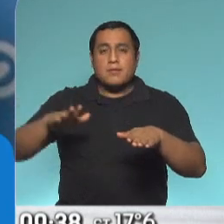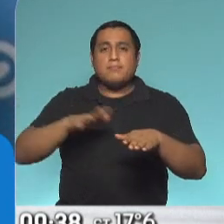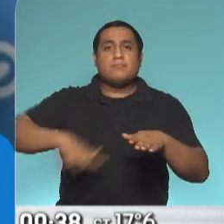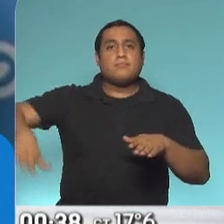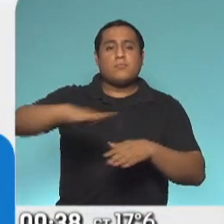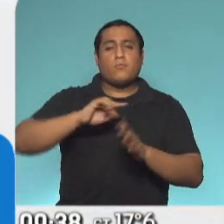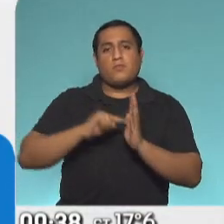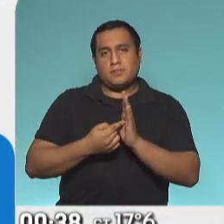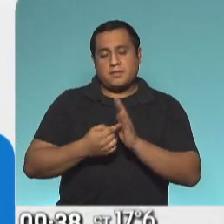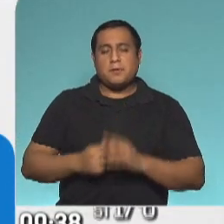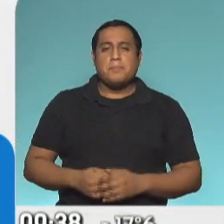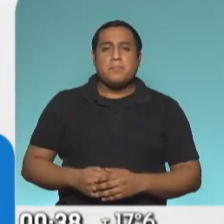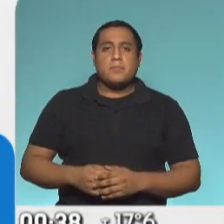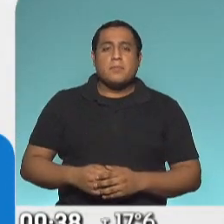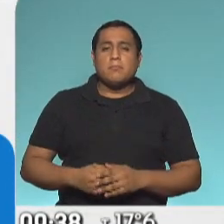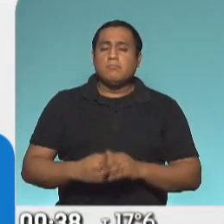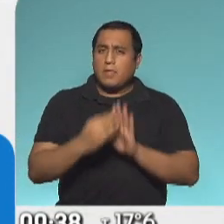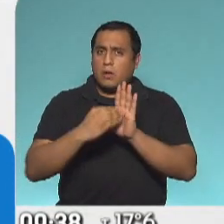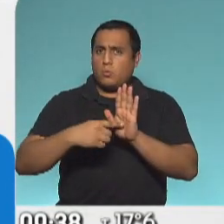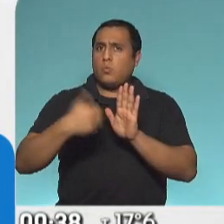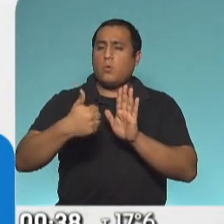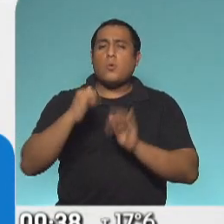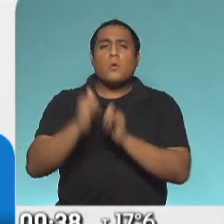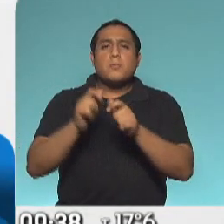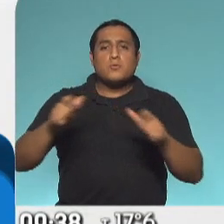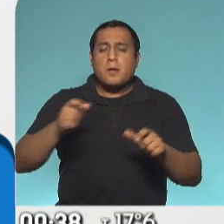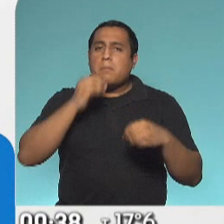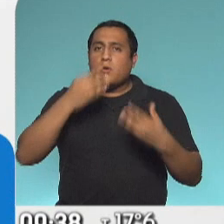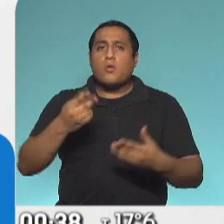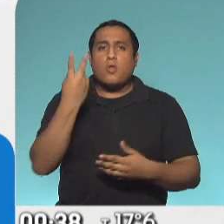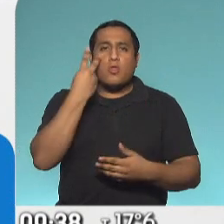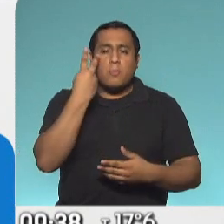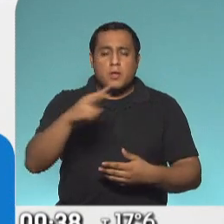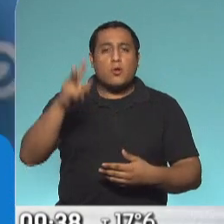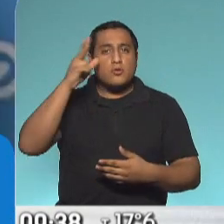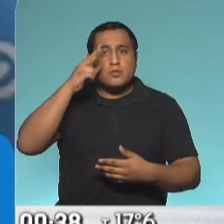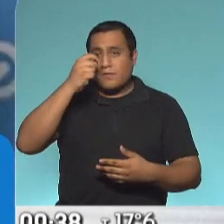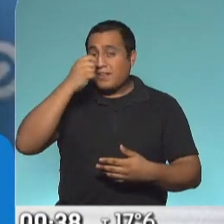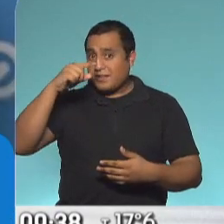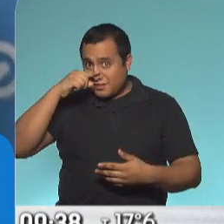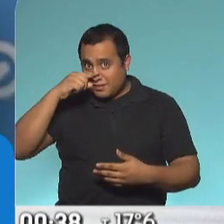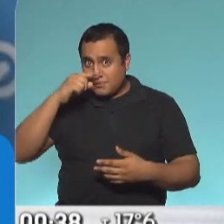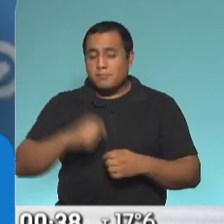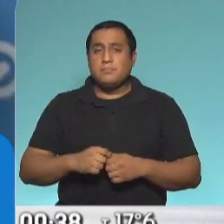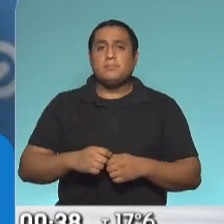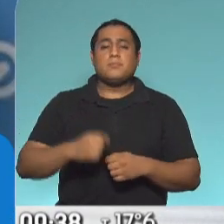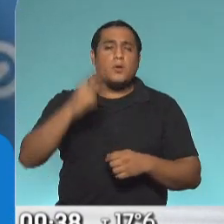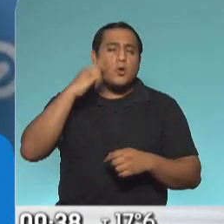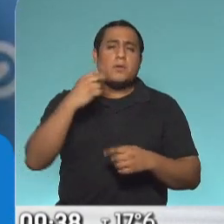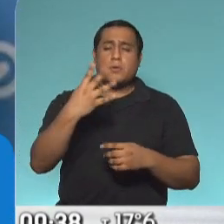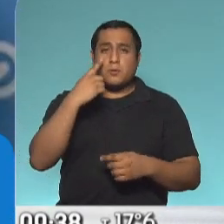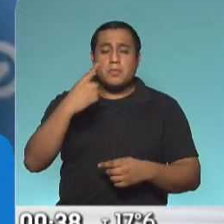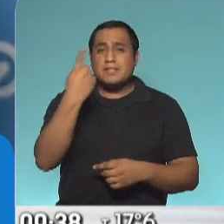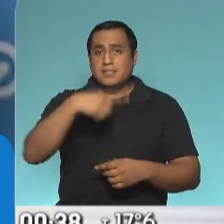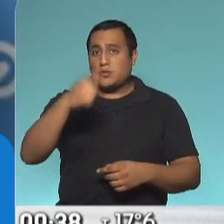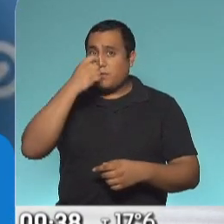buenos aires- el buen dato son los recuperados dos mil 827 en la fecha de ayer suman un total de 94 mil